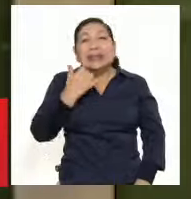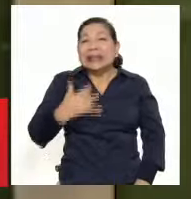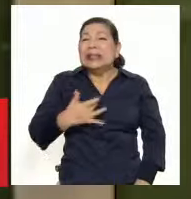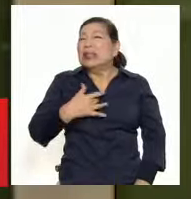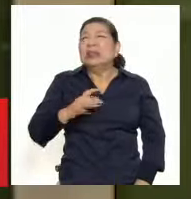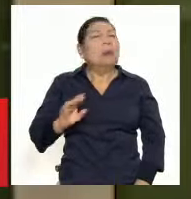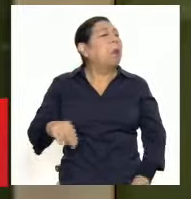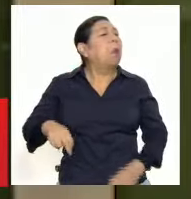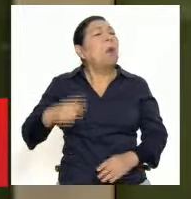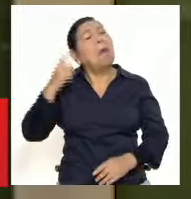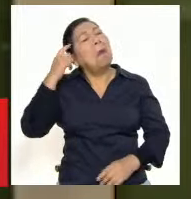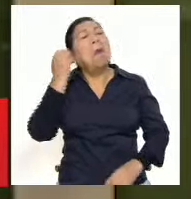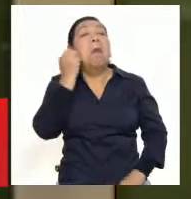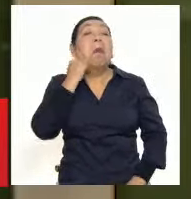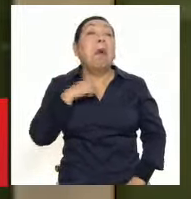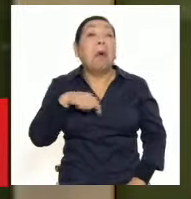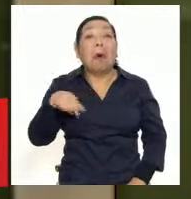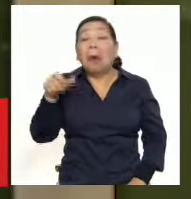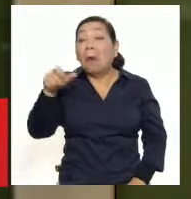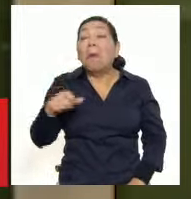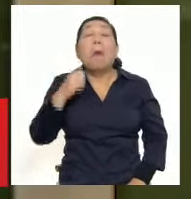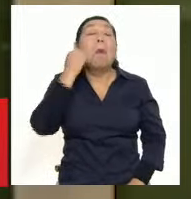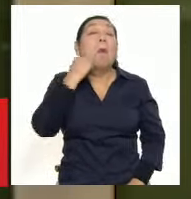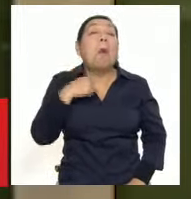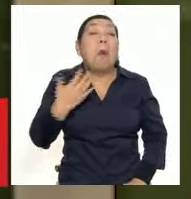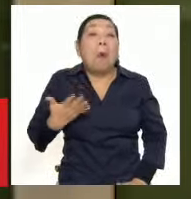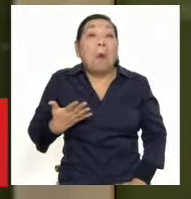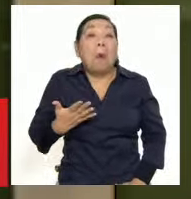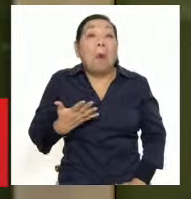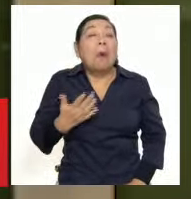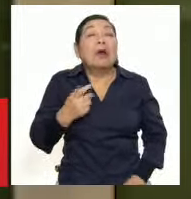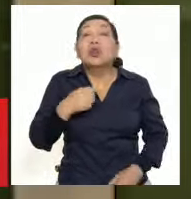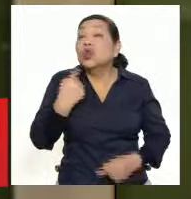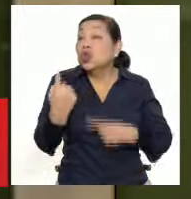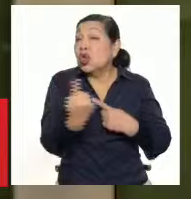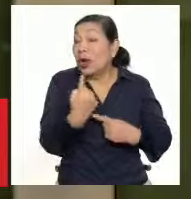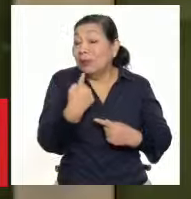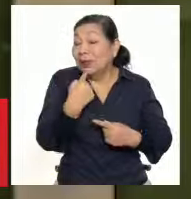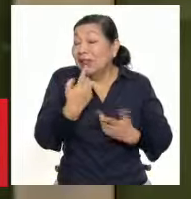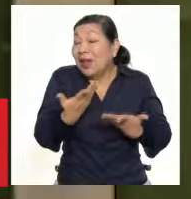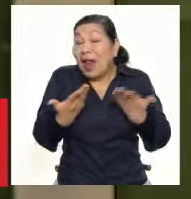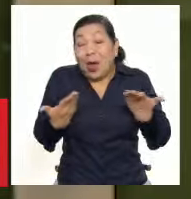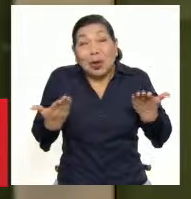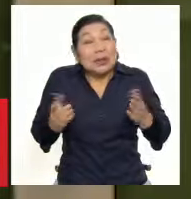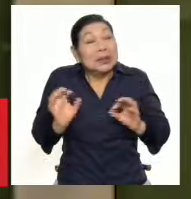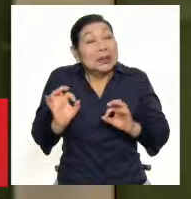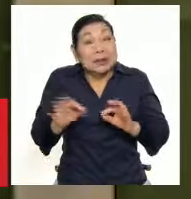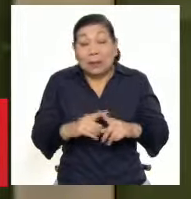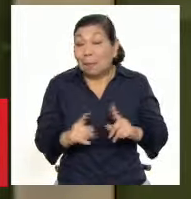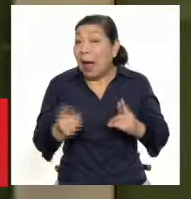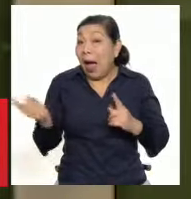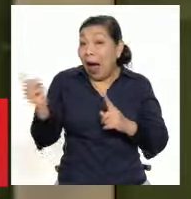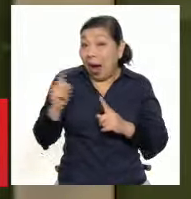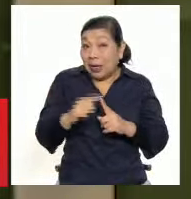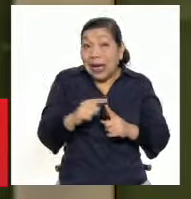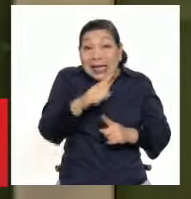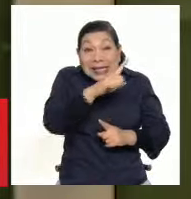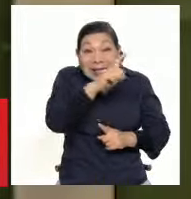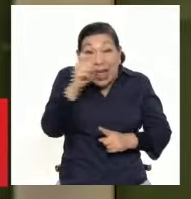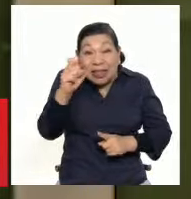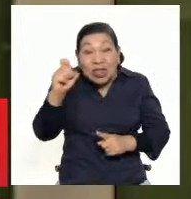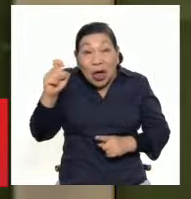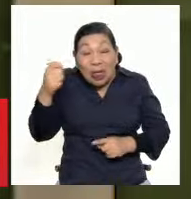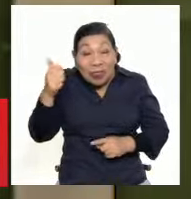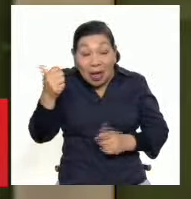Entonces, tratamos nosotros simplemente de dar aquella información que es relevante, ¿no? Porque si no, imagínense, hasta la fecha 110